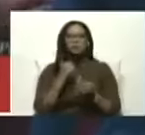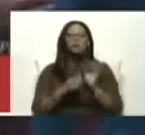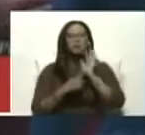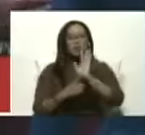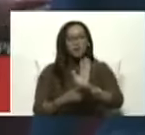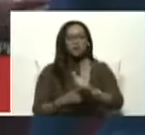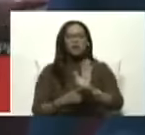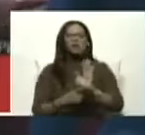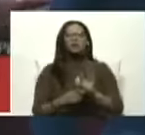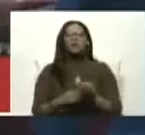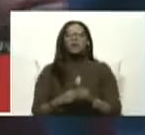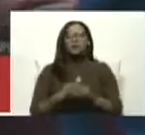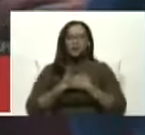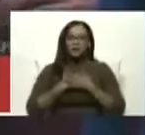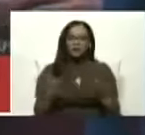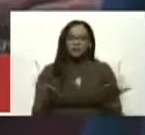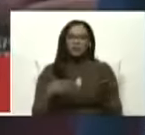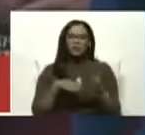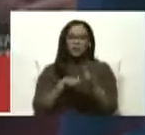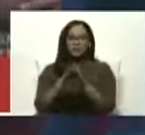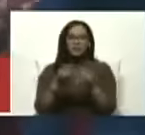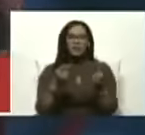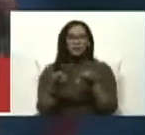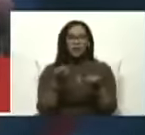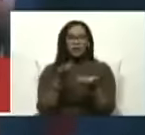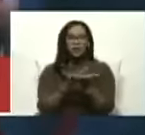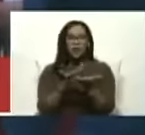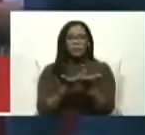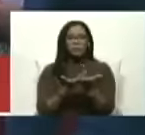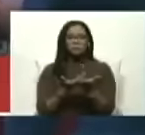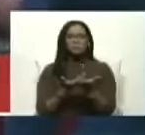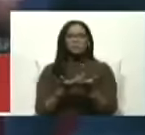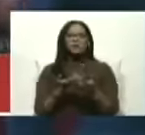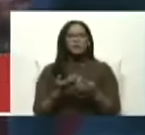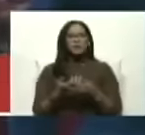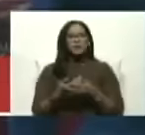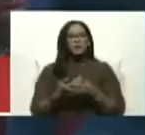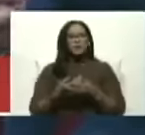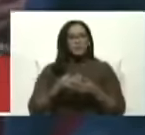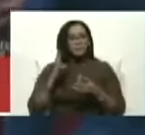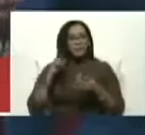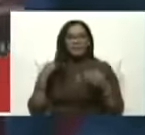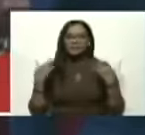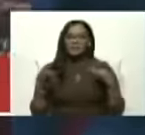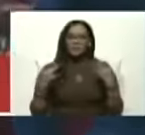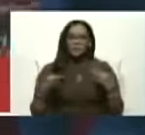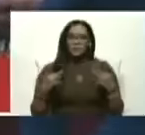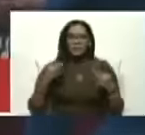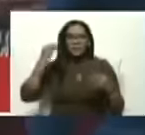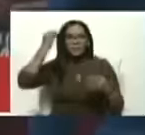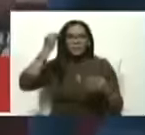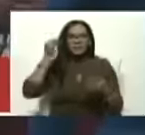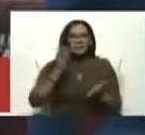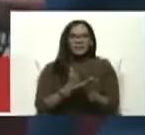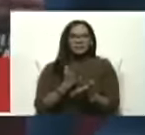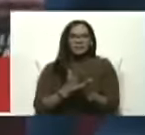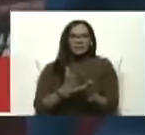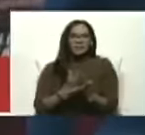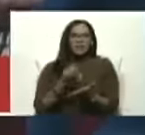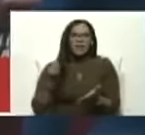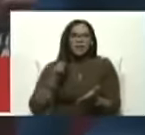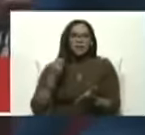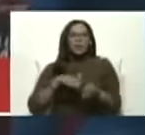demostrado garantizando el crecimiento económico para sencillamente pensar siempre en cómo